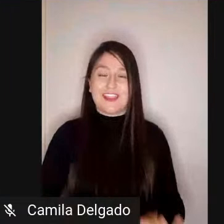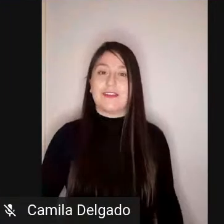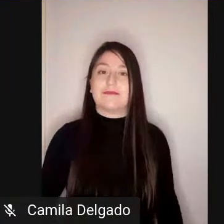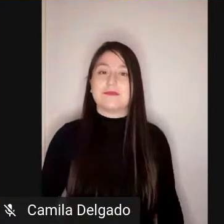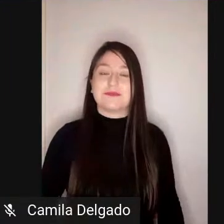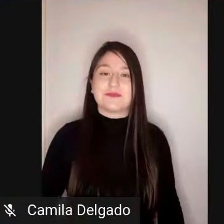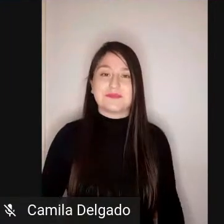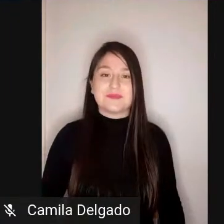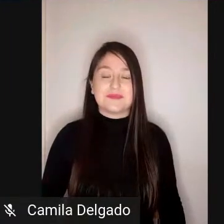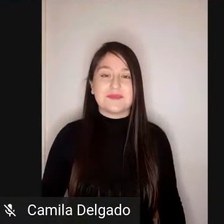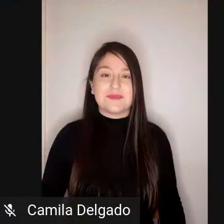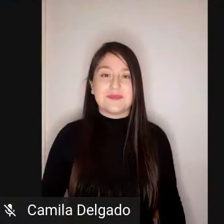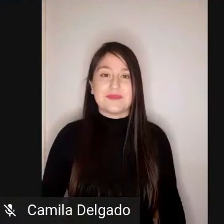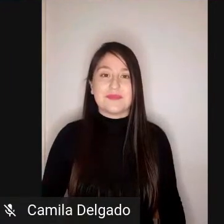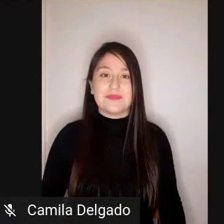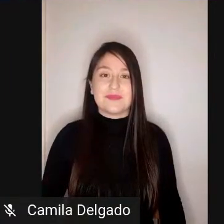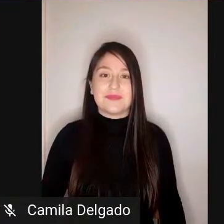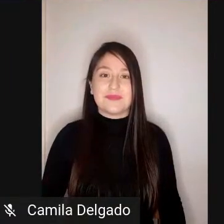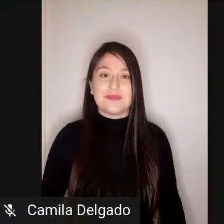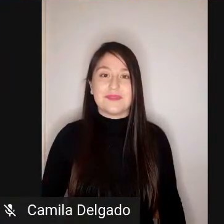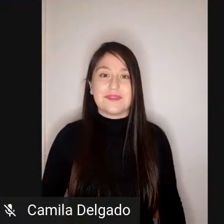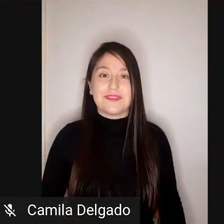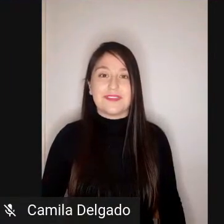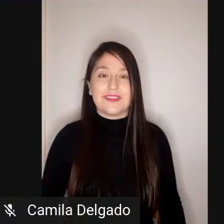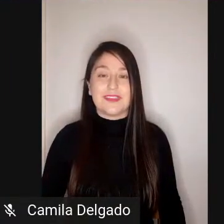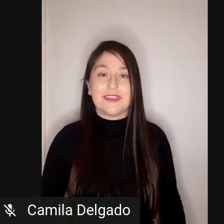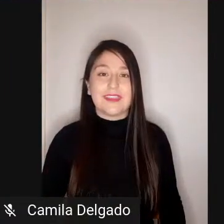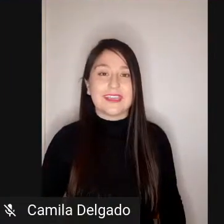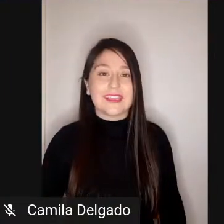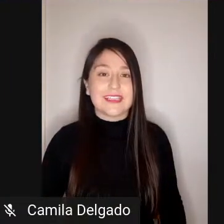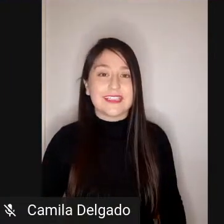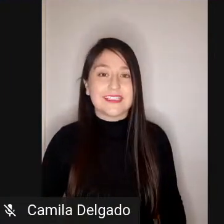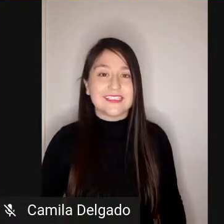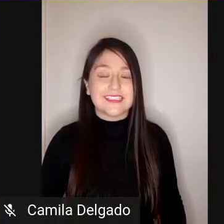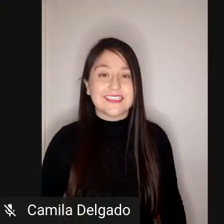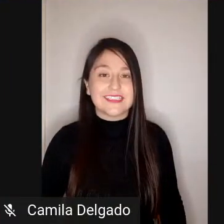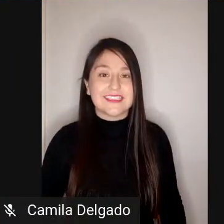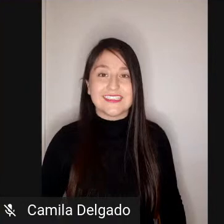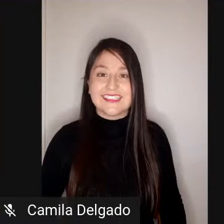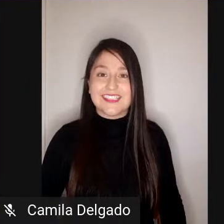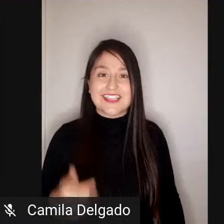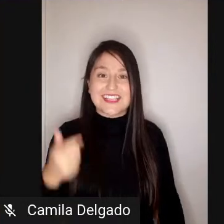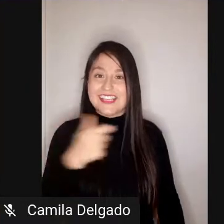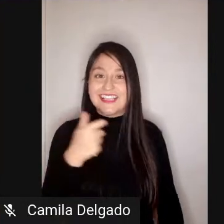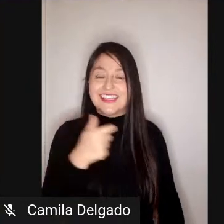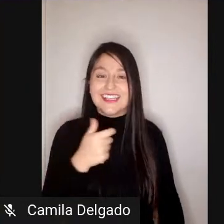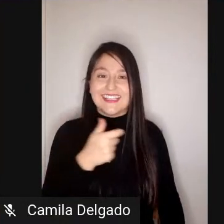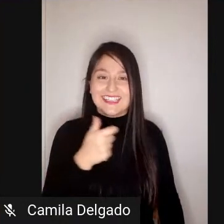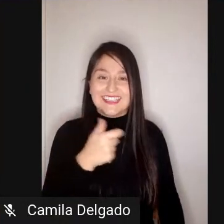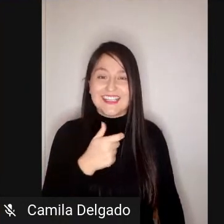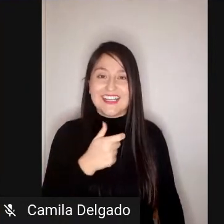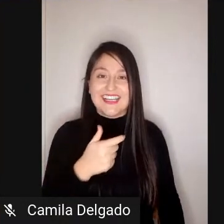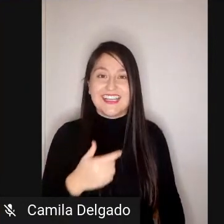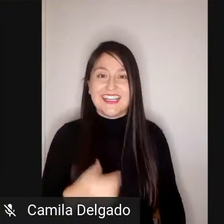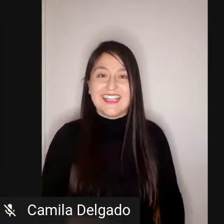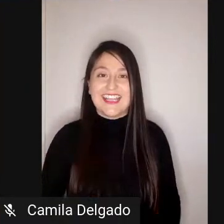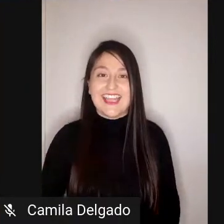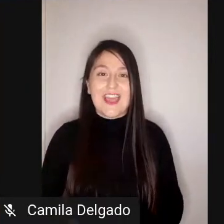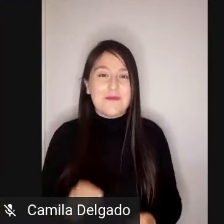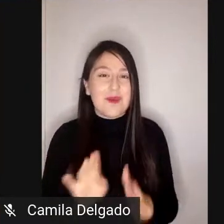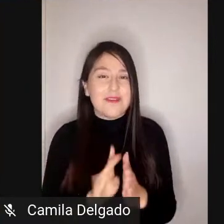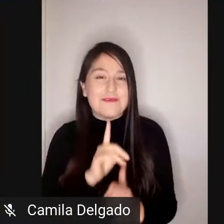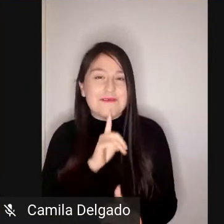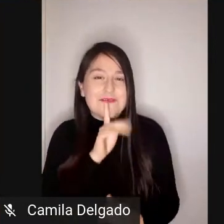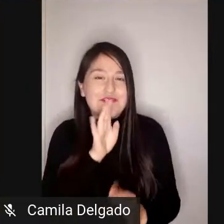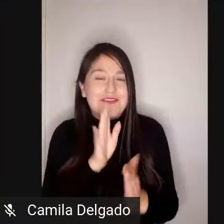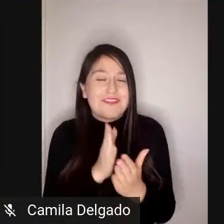Básicamente lo pero que... Pero no digan, no nos moverán, por favor. Claro, y un coligo es muy delgado y muy fácil de romper, pero